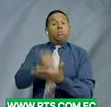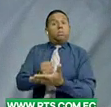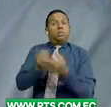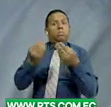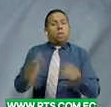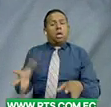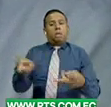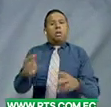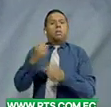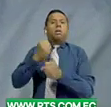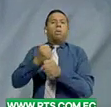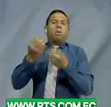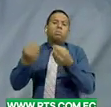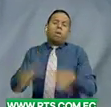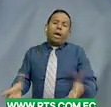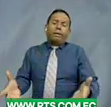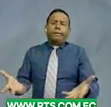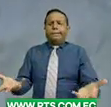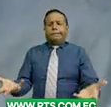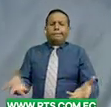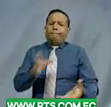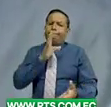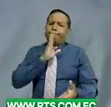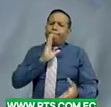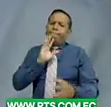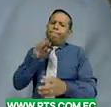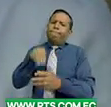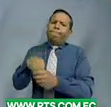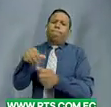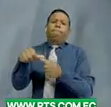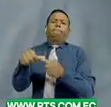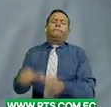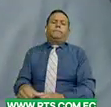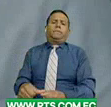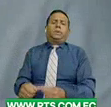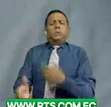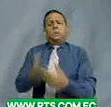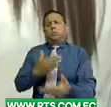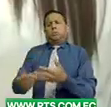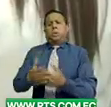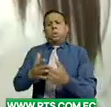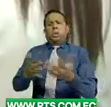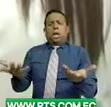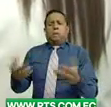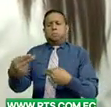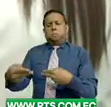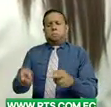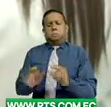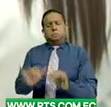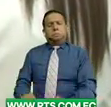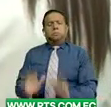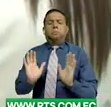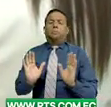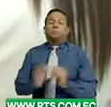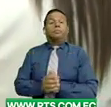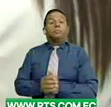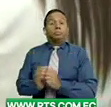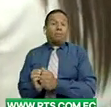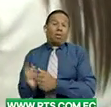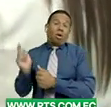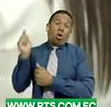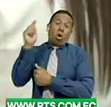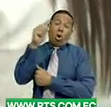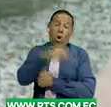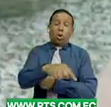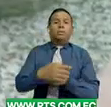empleos. Entonces ese es el motivo que les lleva a quedarse ahí, no importa las circunstancias. Mientras esto pasa al otro lado del mundo, las